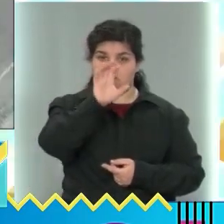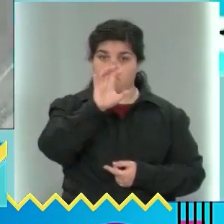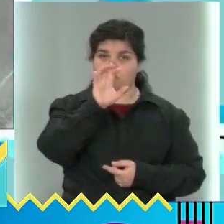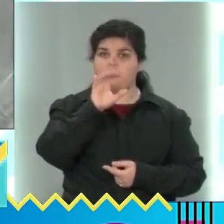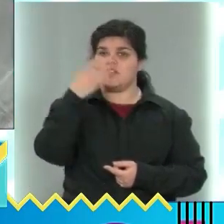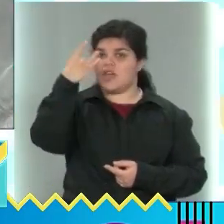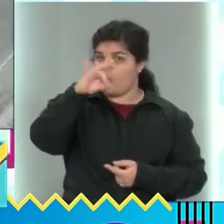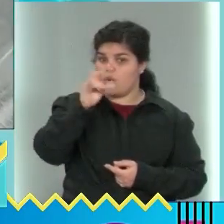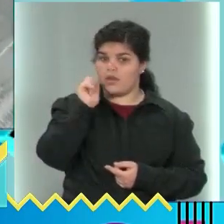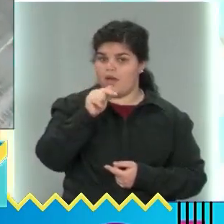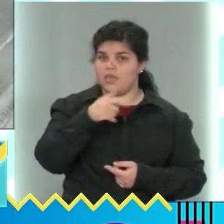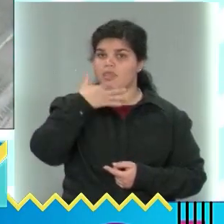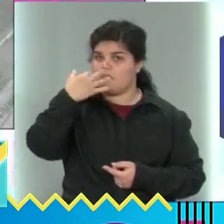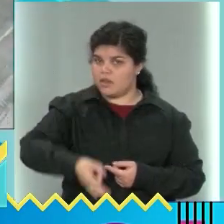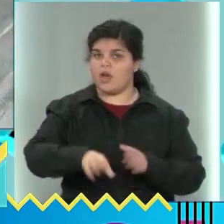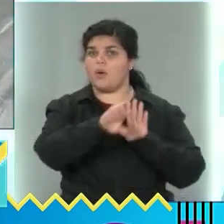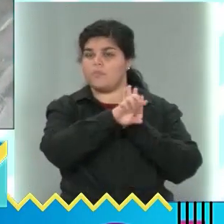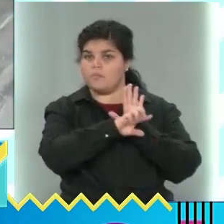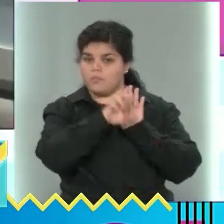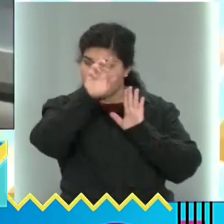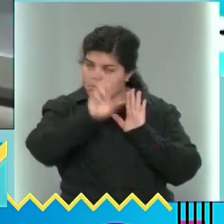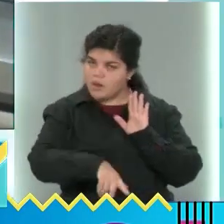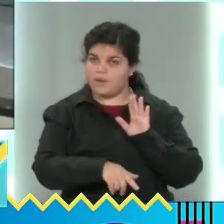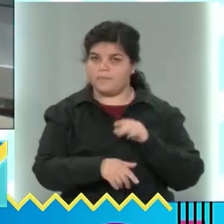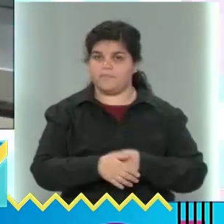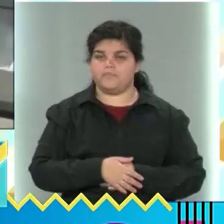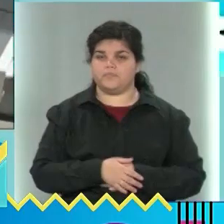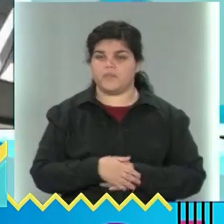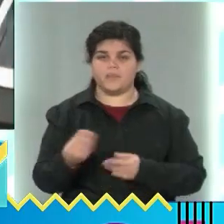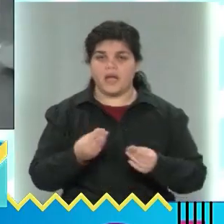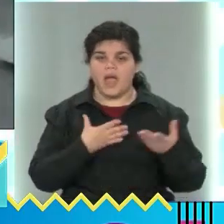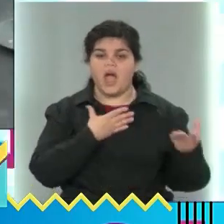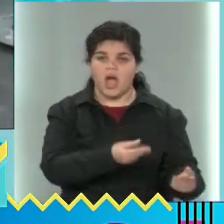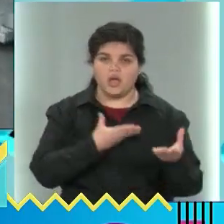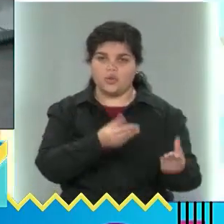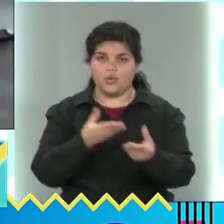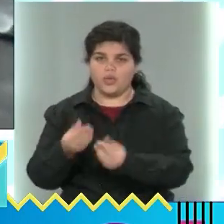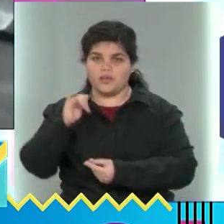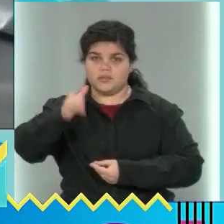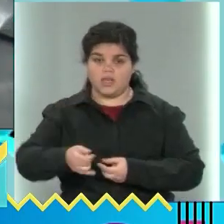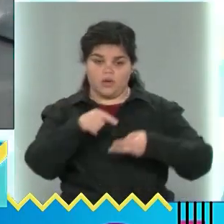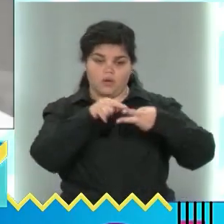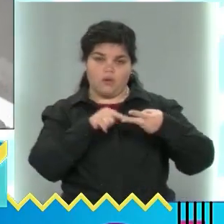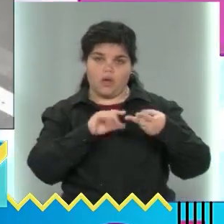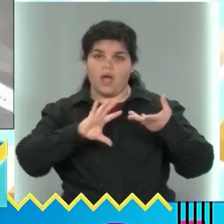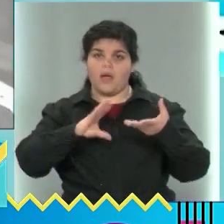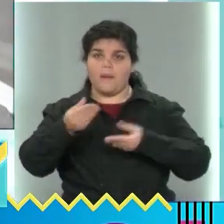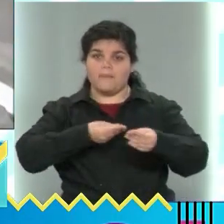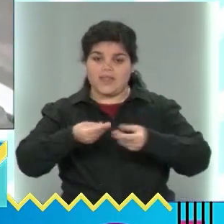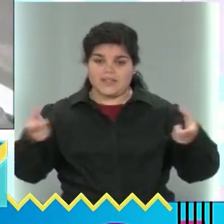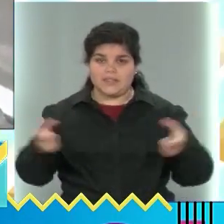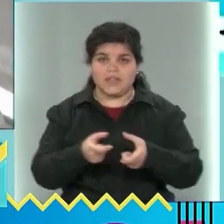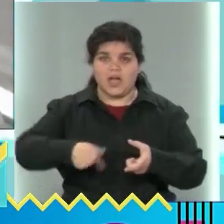está teniendo un programa importante para ayudarlos de dos maneras a las pymes. Ayudarlos